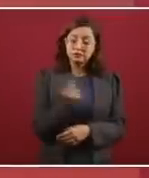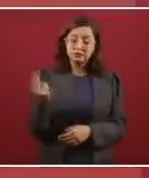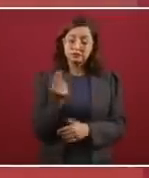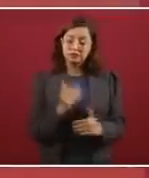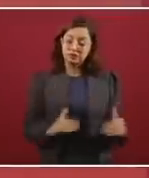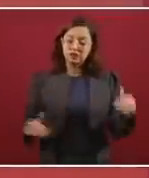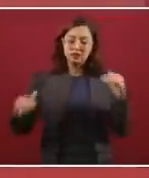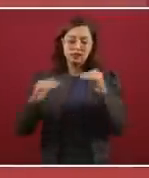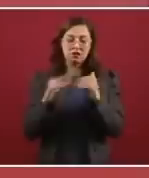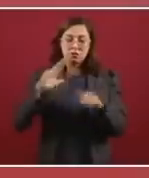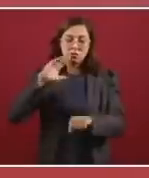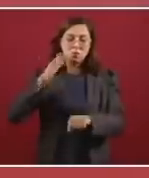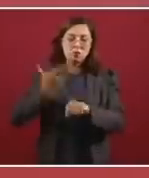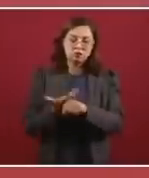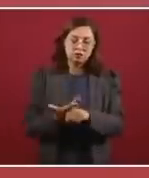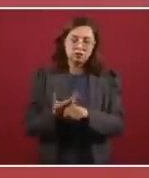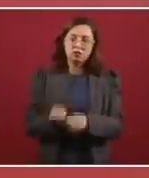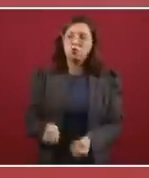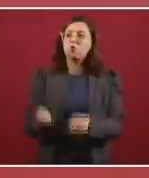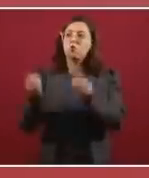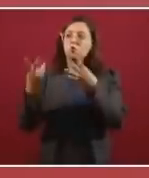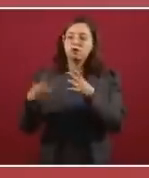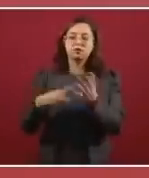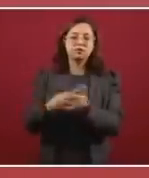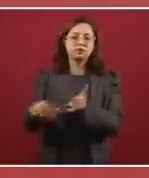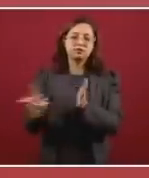con las vacantes,